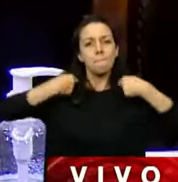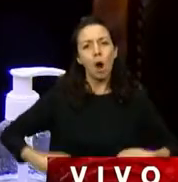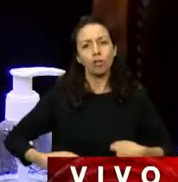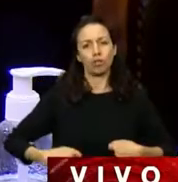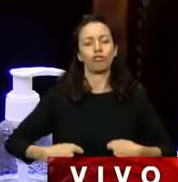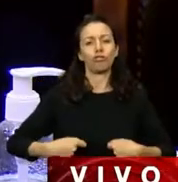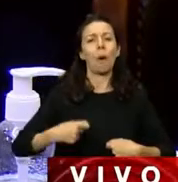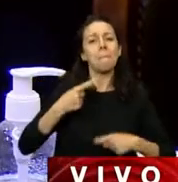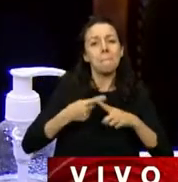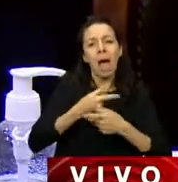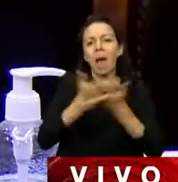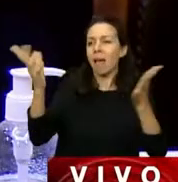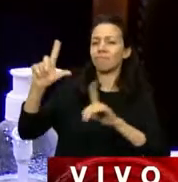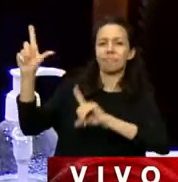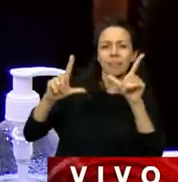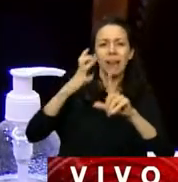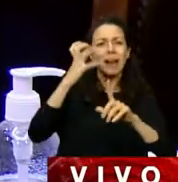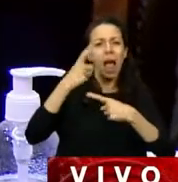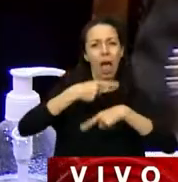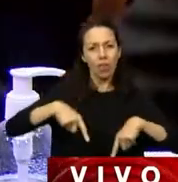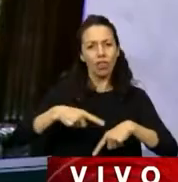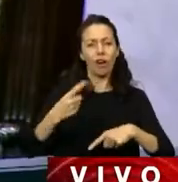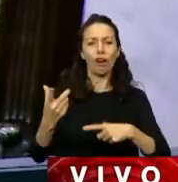para esos medios nacionales. Muchas gracias.